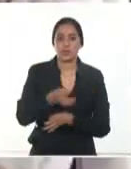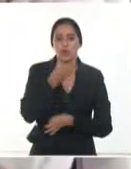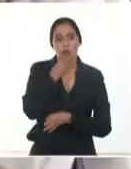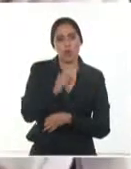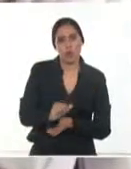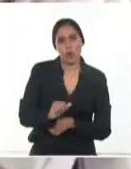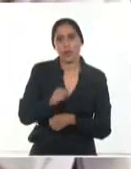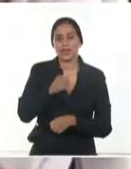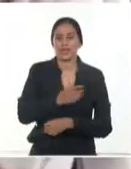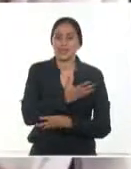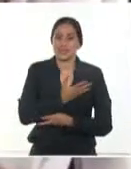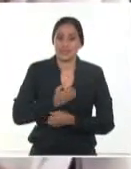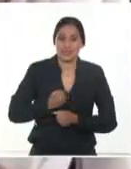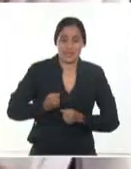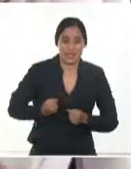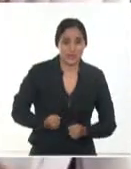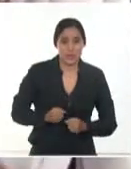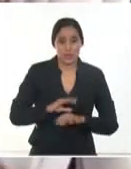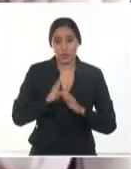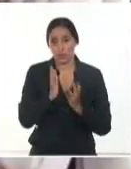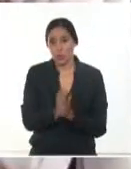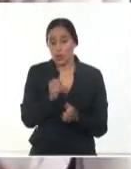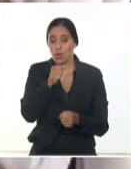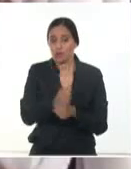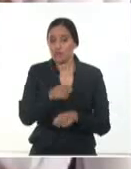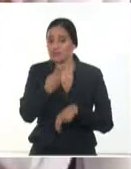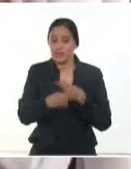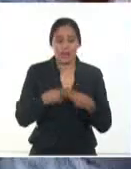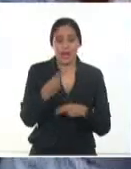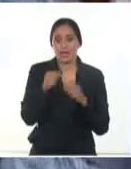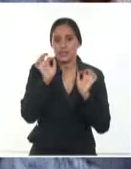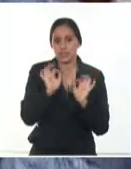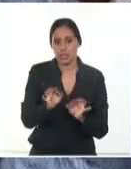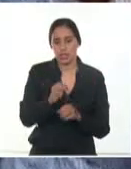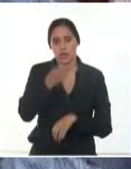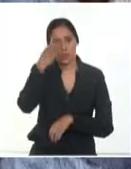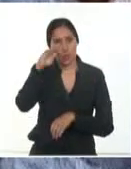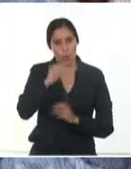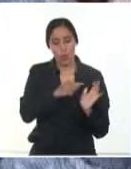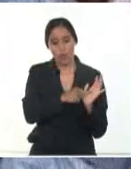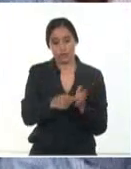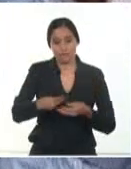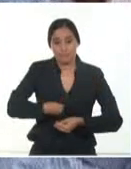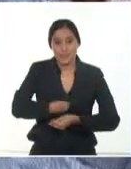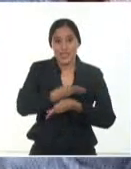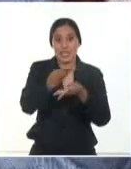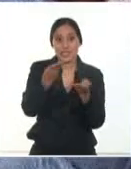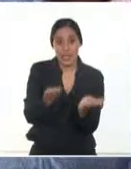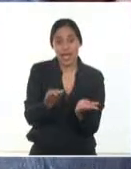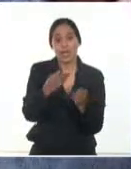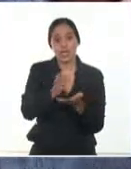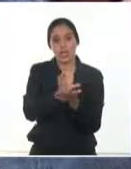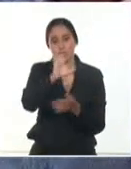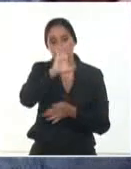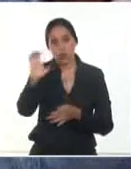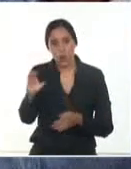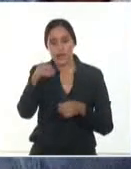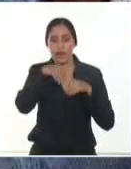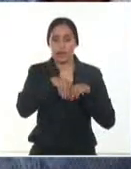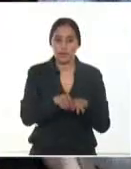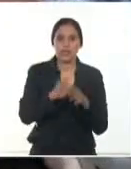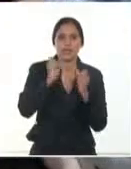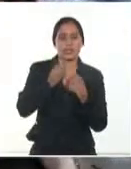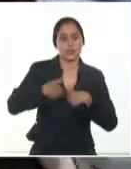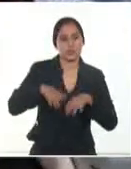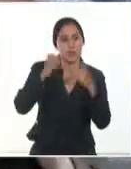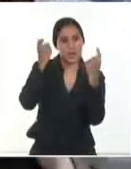el sacrificio que hace Cuba para ofrecer estas becas en medio de difíciles condiciones económicas generadas por